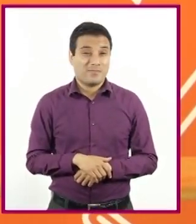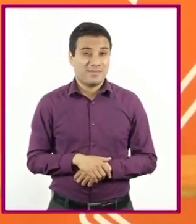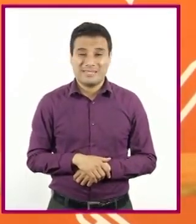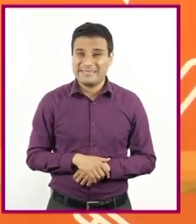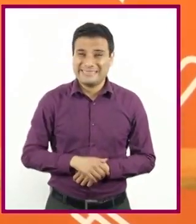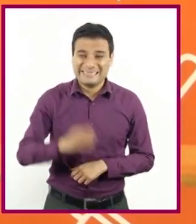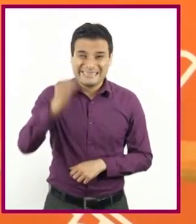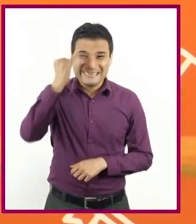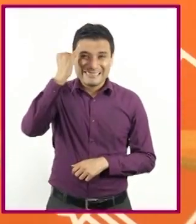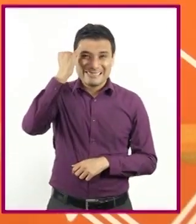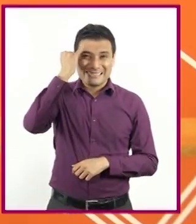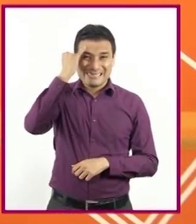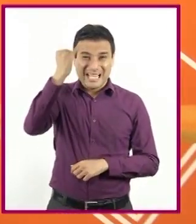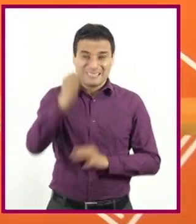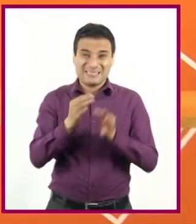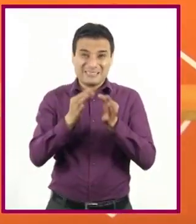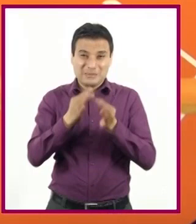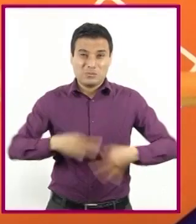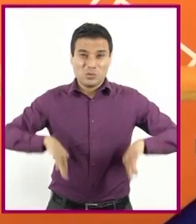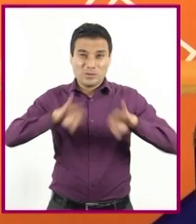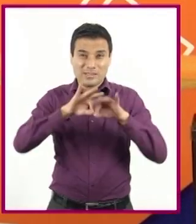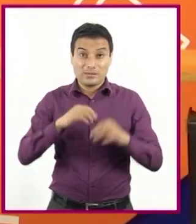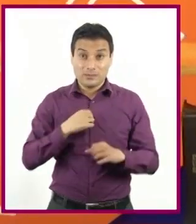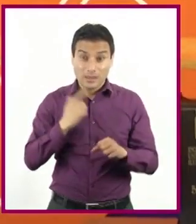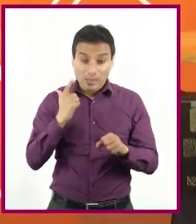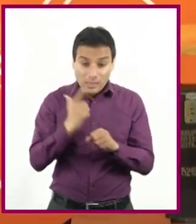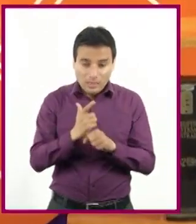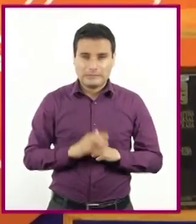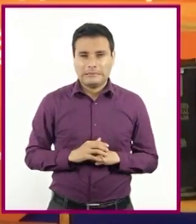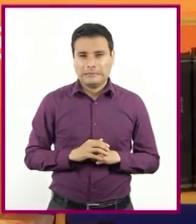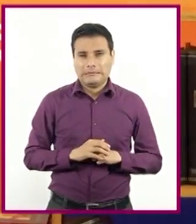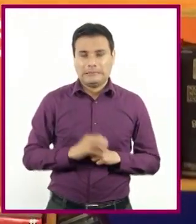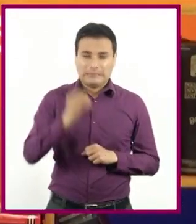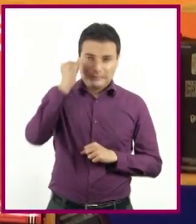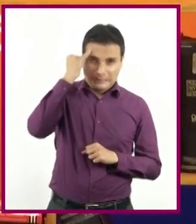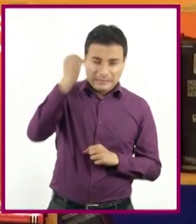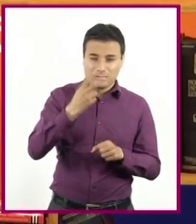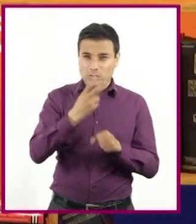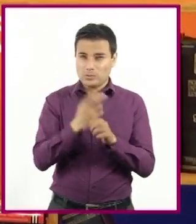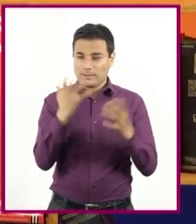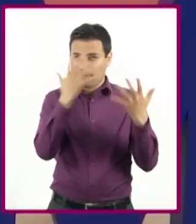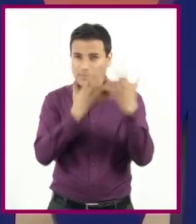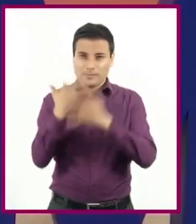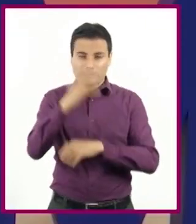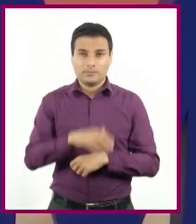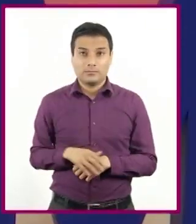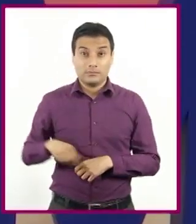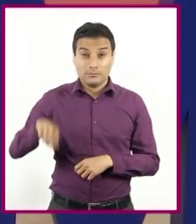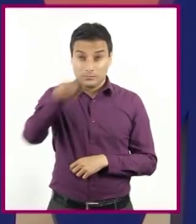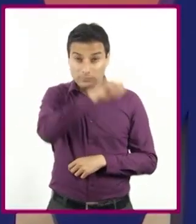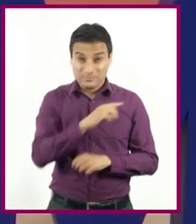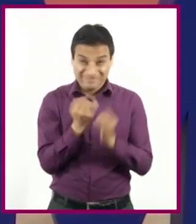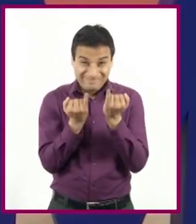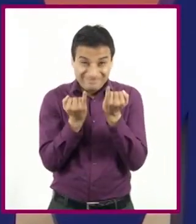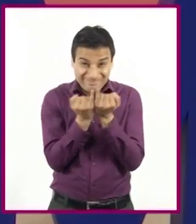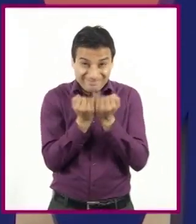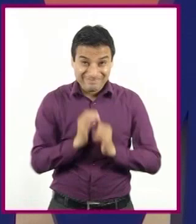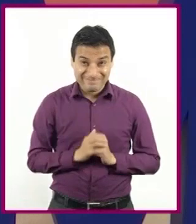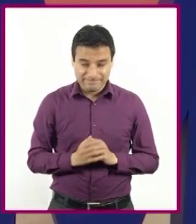ideas principales en un texto y distinguirlas de las ideas secundarias. Si ustedes también tienen la misma